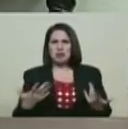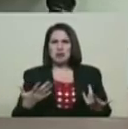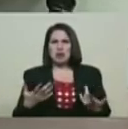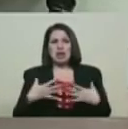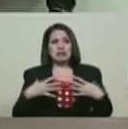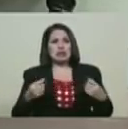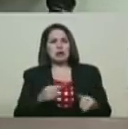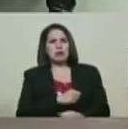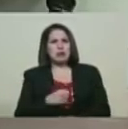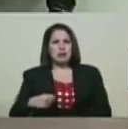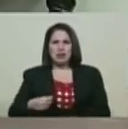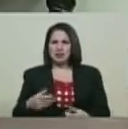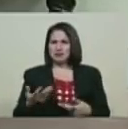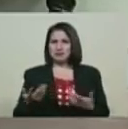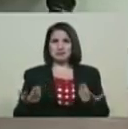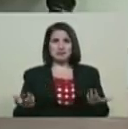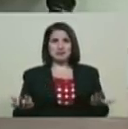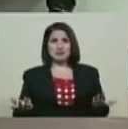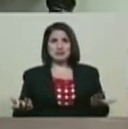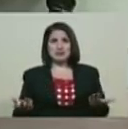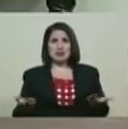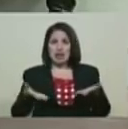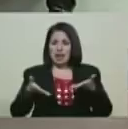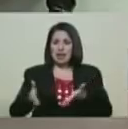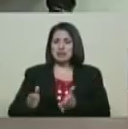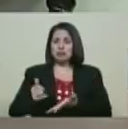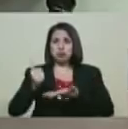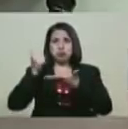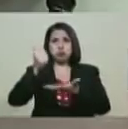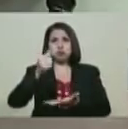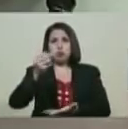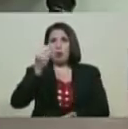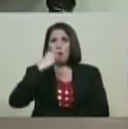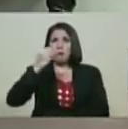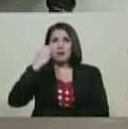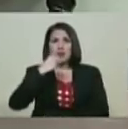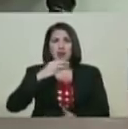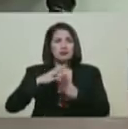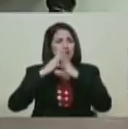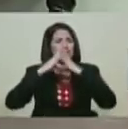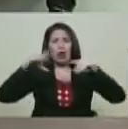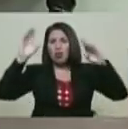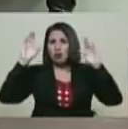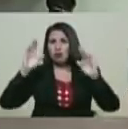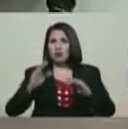salud. Trataron de impedir el nacimiento de los CLAP. De todo.